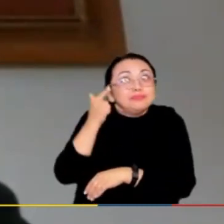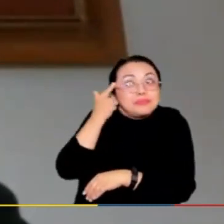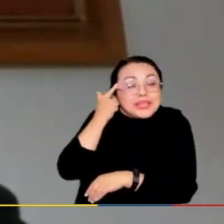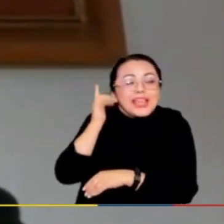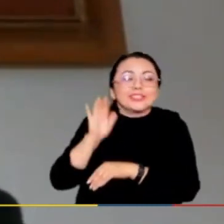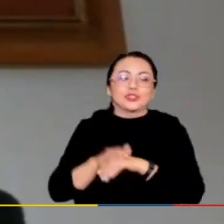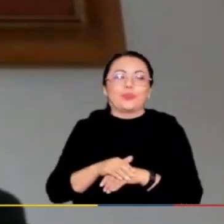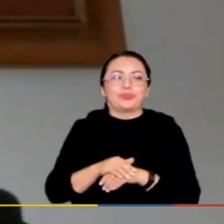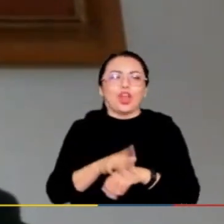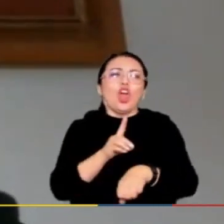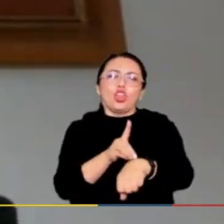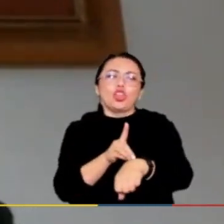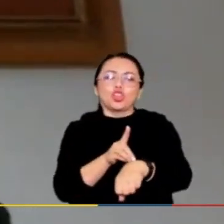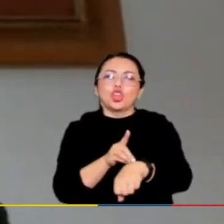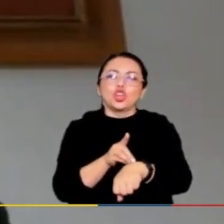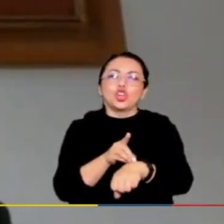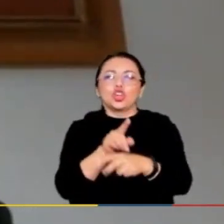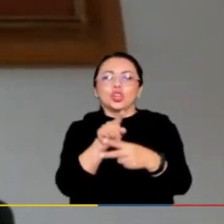Boada, también